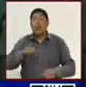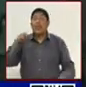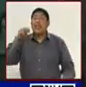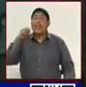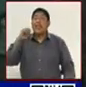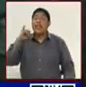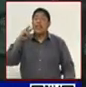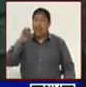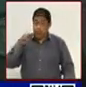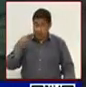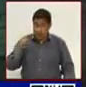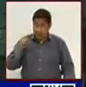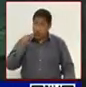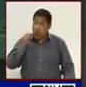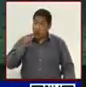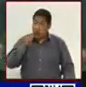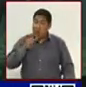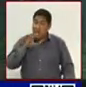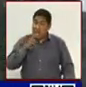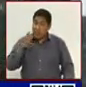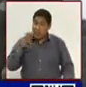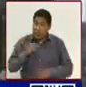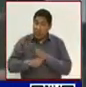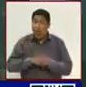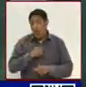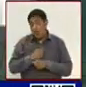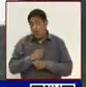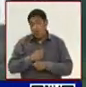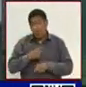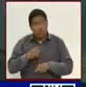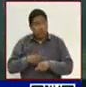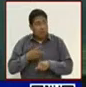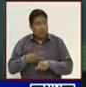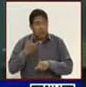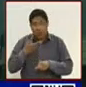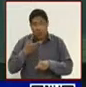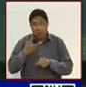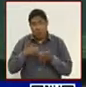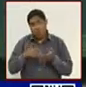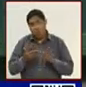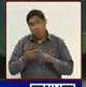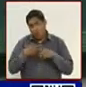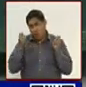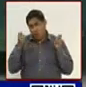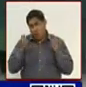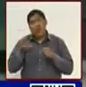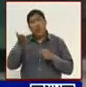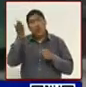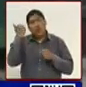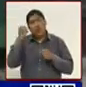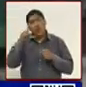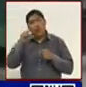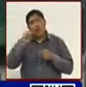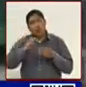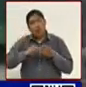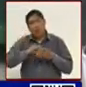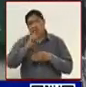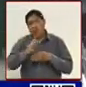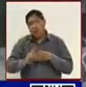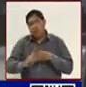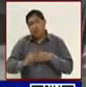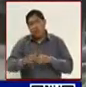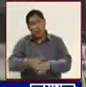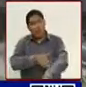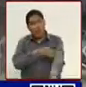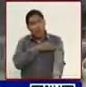Nieves, de 66 años, es el tercer caso de feminicidio en el departamento de Cochabamba. Su cuerpo fue encontrado el pasado 20 de marzo, a